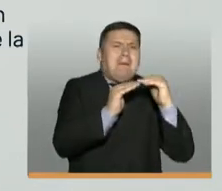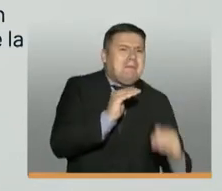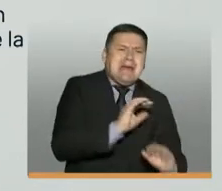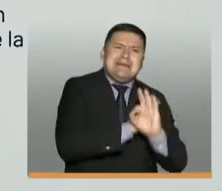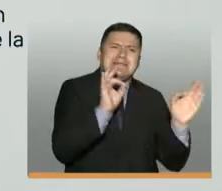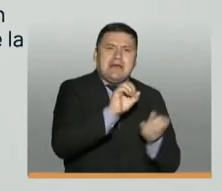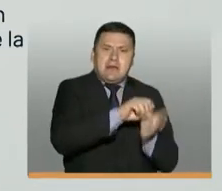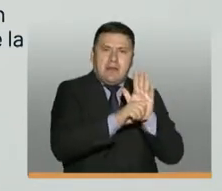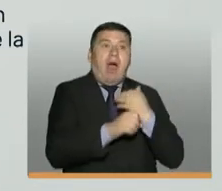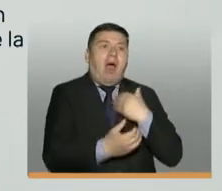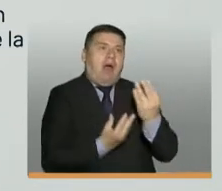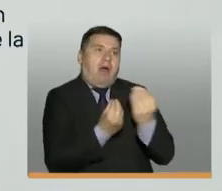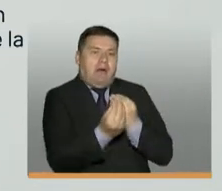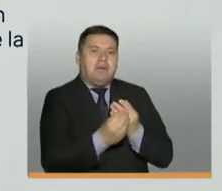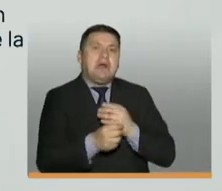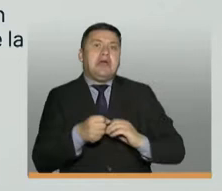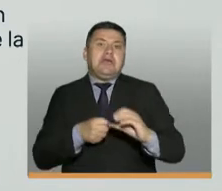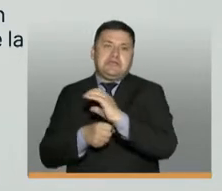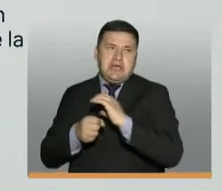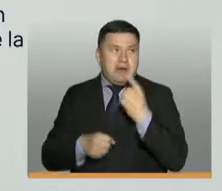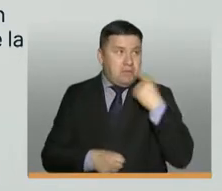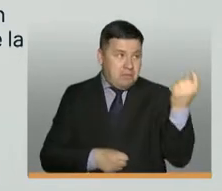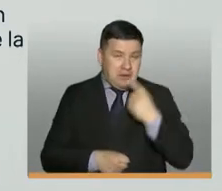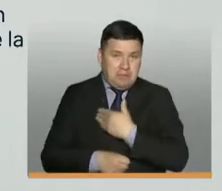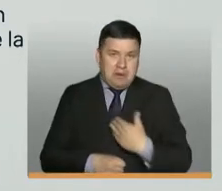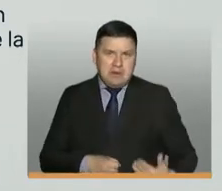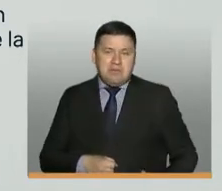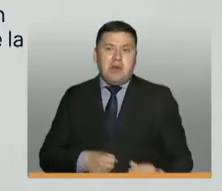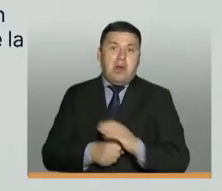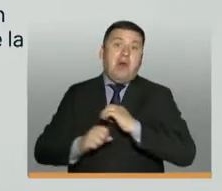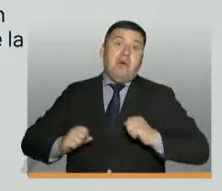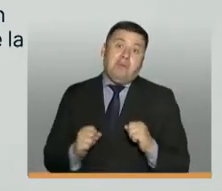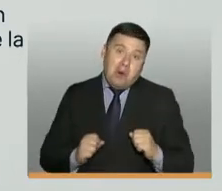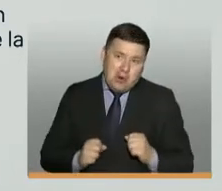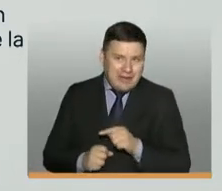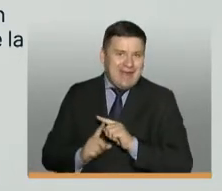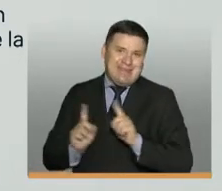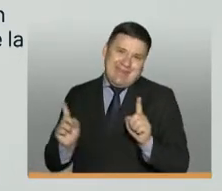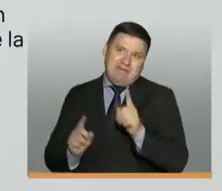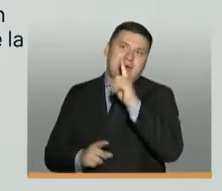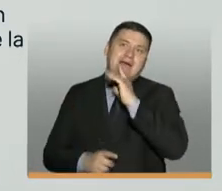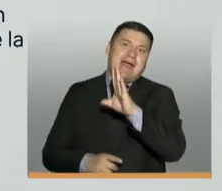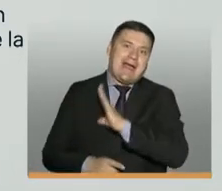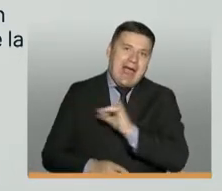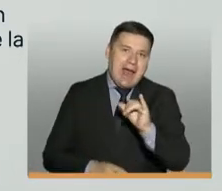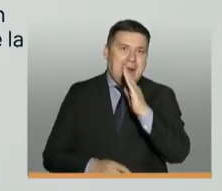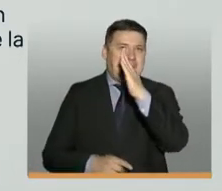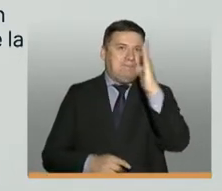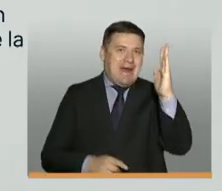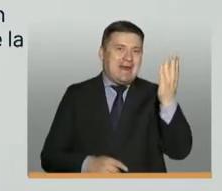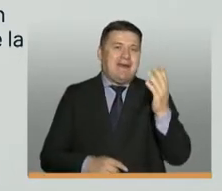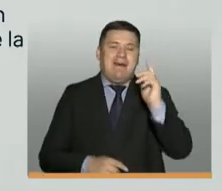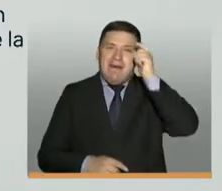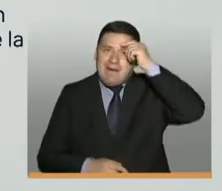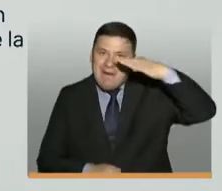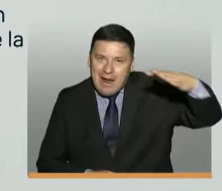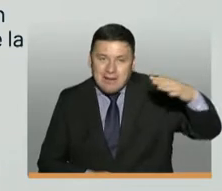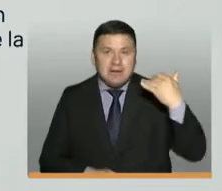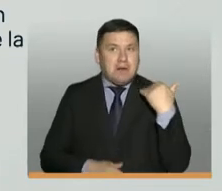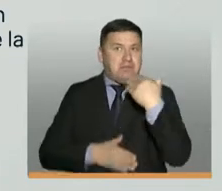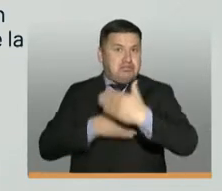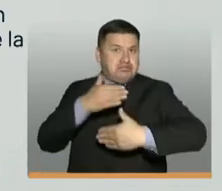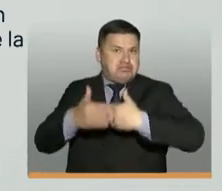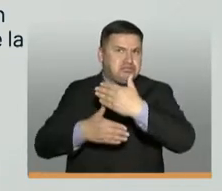un proceso de alternancia. Ciudades, como me preguntaba el presidente, como Bogotá, como Cali, como Barranquilla, como Cartagena, que ya lo han